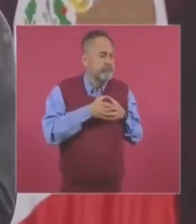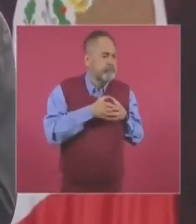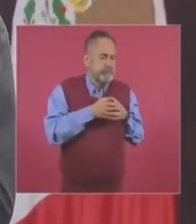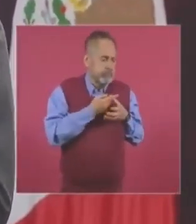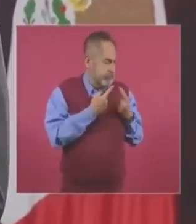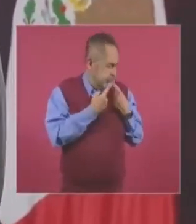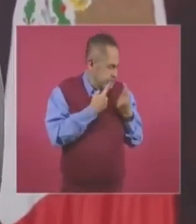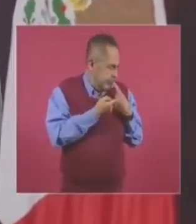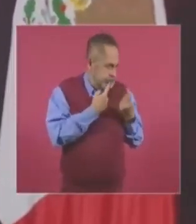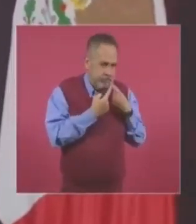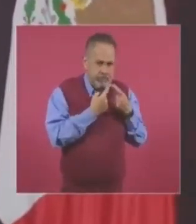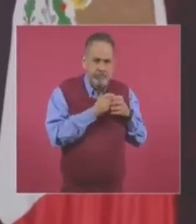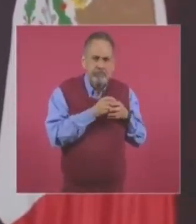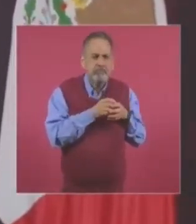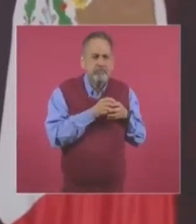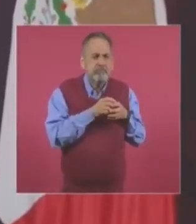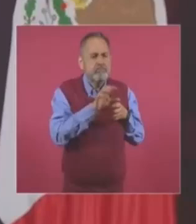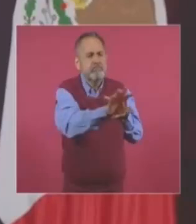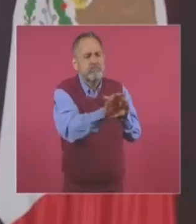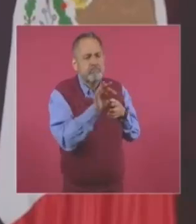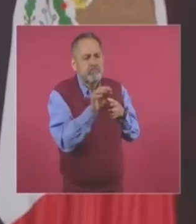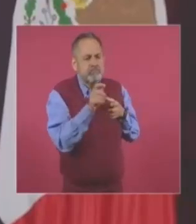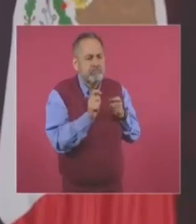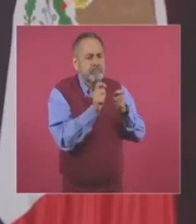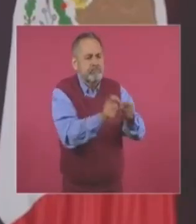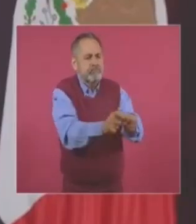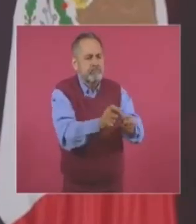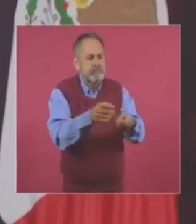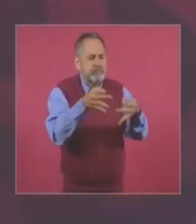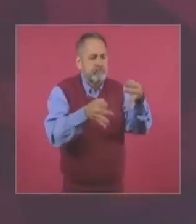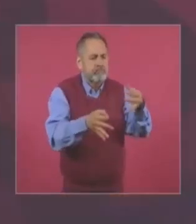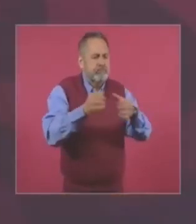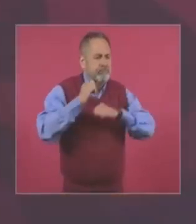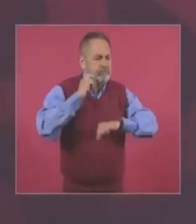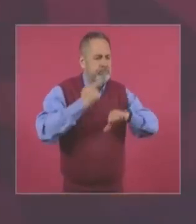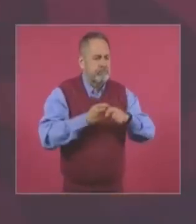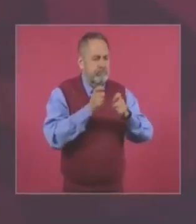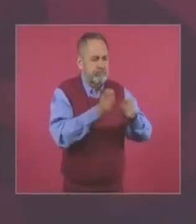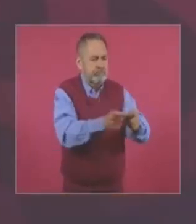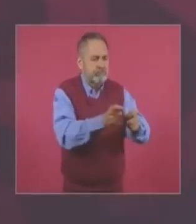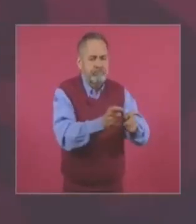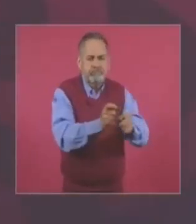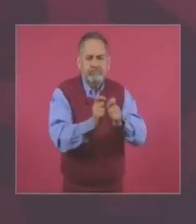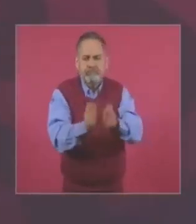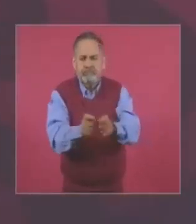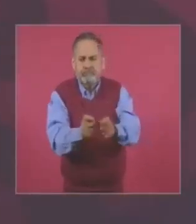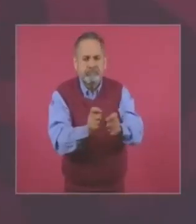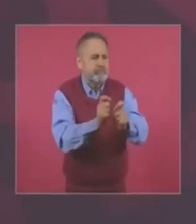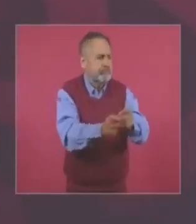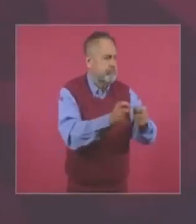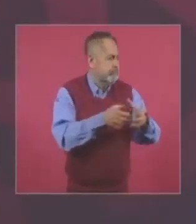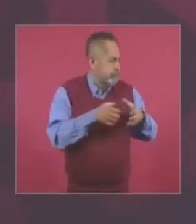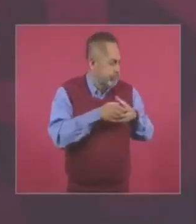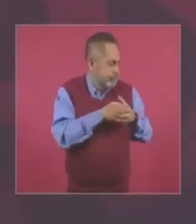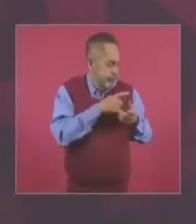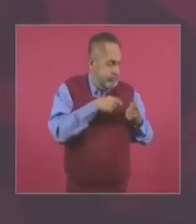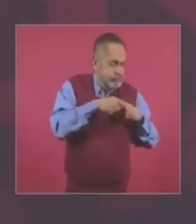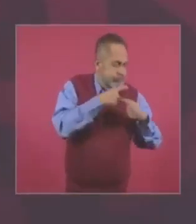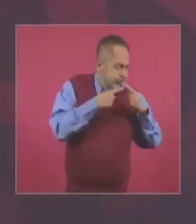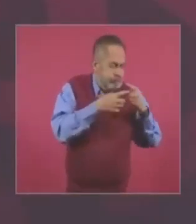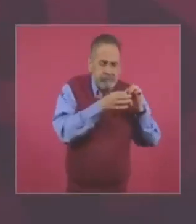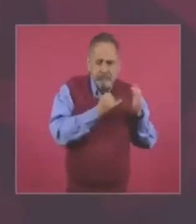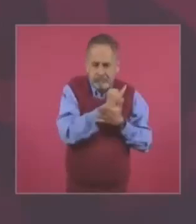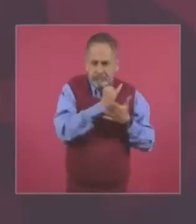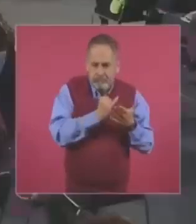nada tienen que hacer, ¿no? Que es el mexicano y el que decide nuestro pueblo. Bueno, pues dice el presidente, ni siquiera